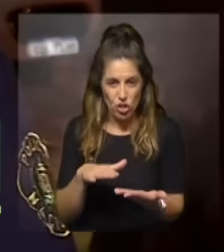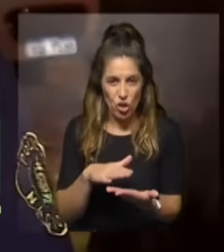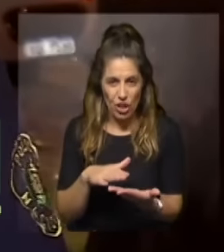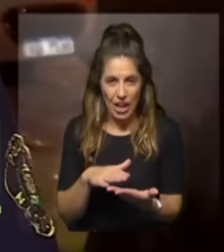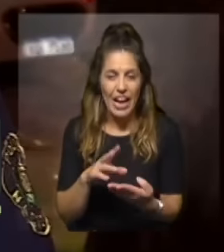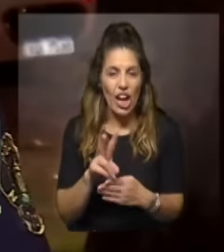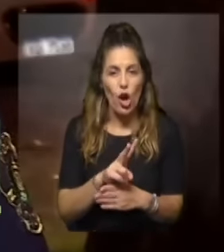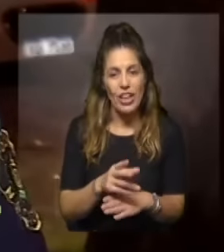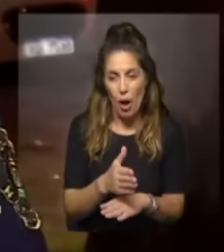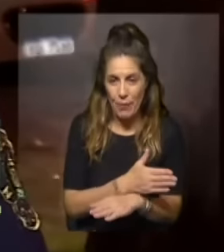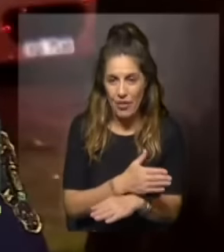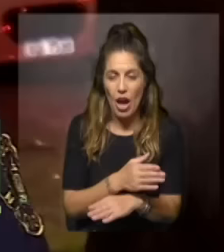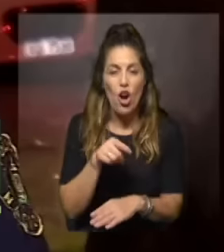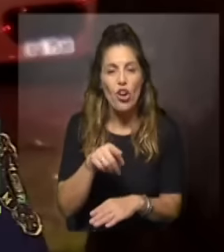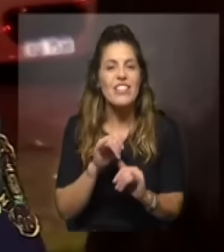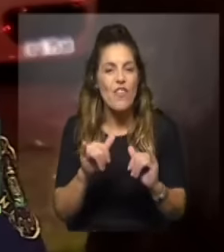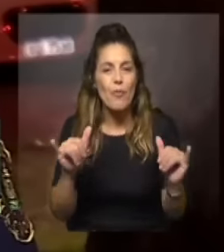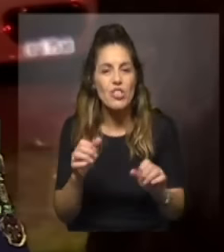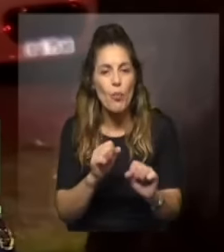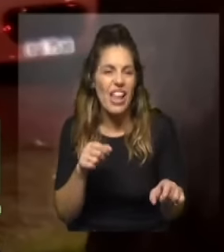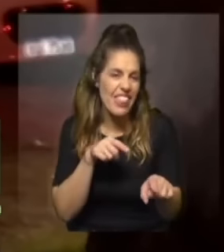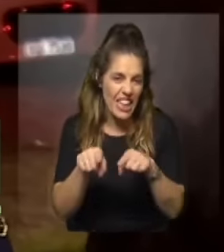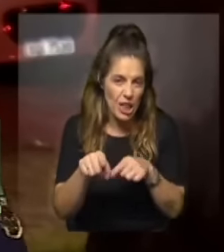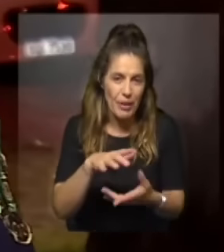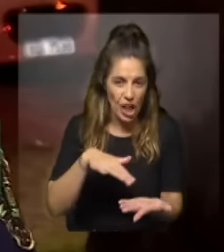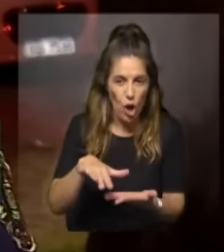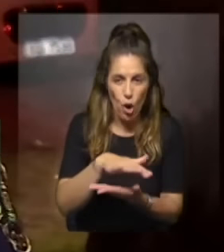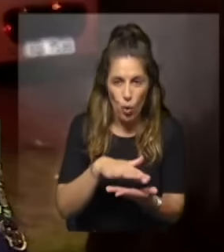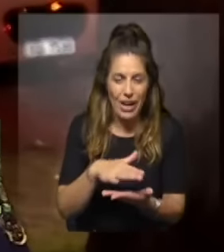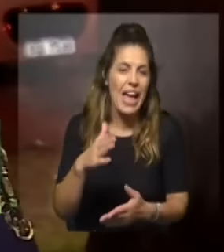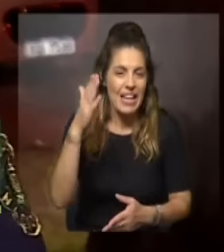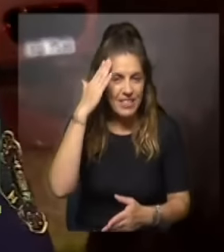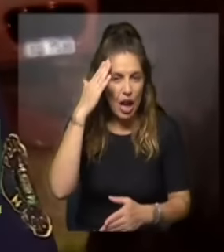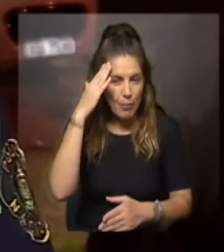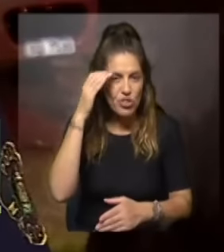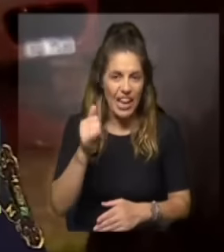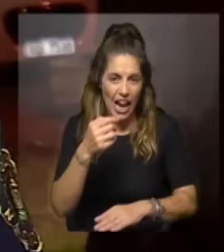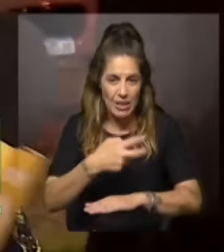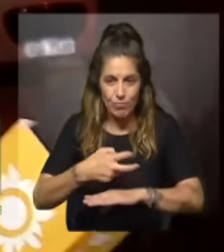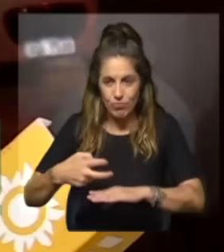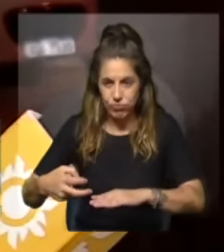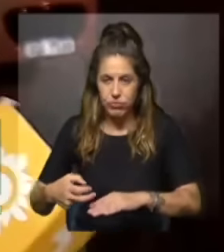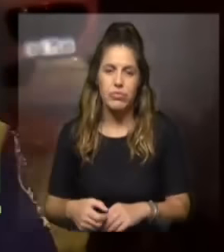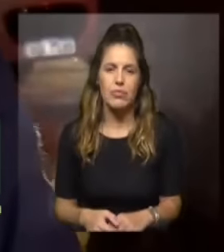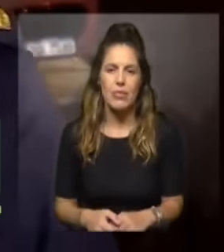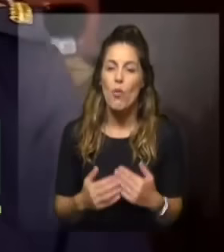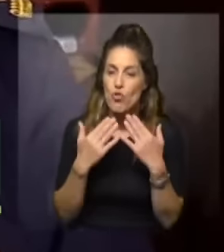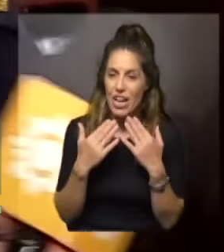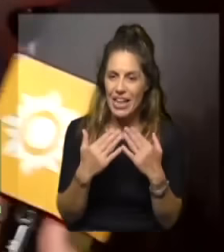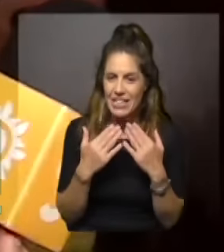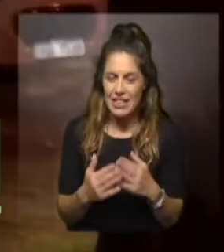previas para poder ya con esa información ir directamente a los lugares en los cuales se encuentran personas en situación de calleo Muchas gracias